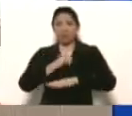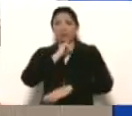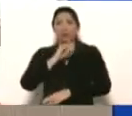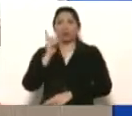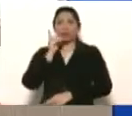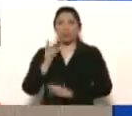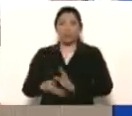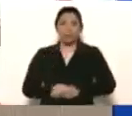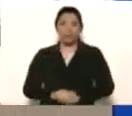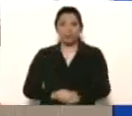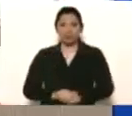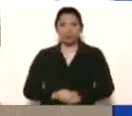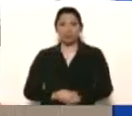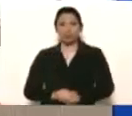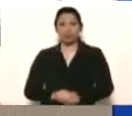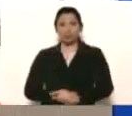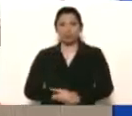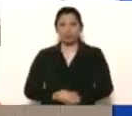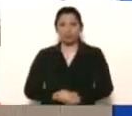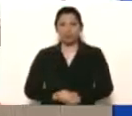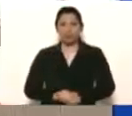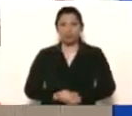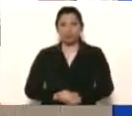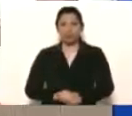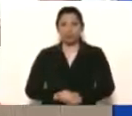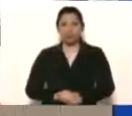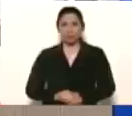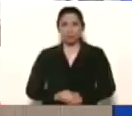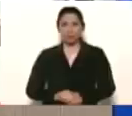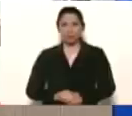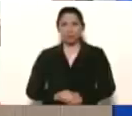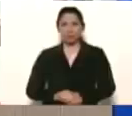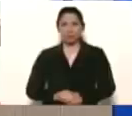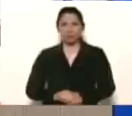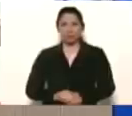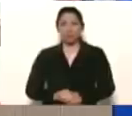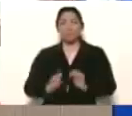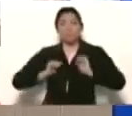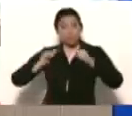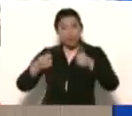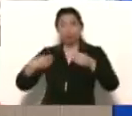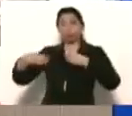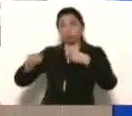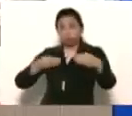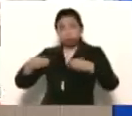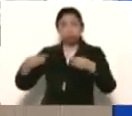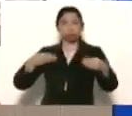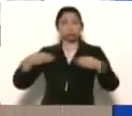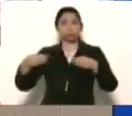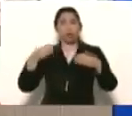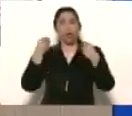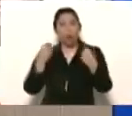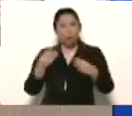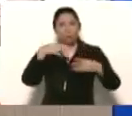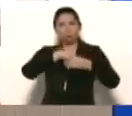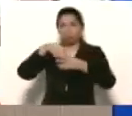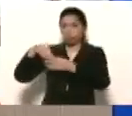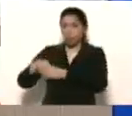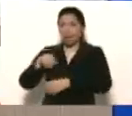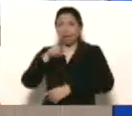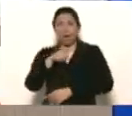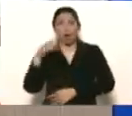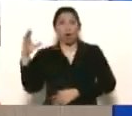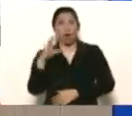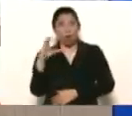flexibilizar sucumbió a las presiones de la oligarquía colombiana y va a empezar a flexibilizarse la cuarentena allá en colombia